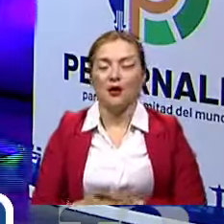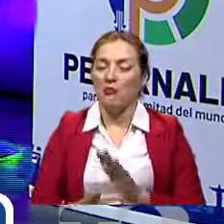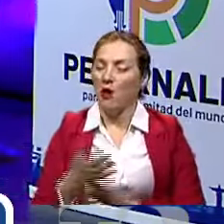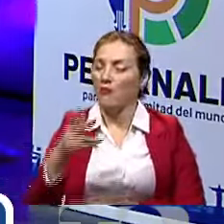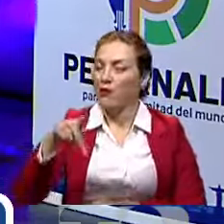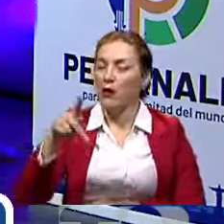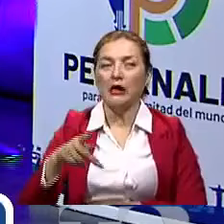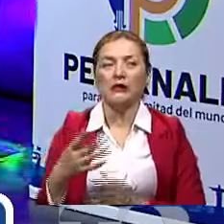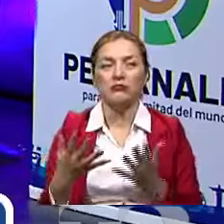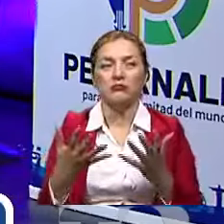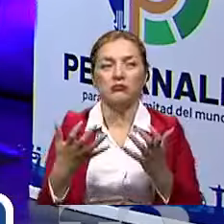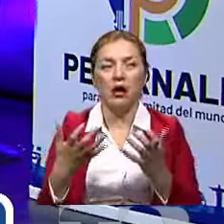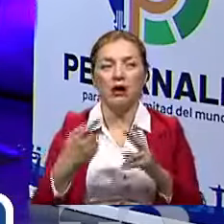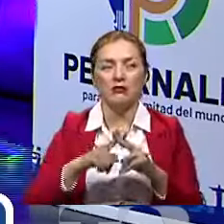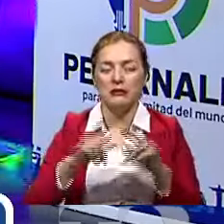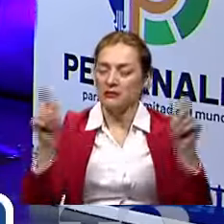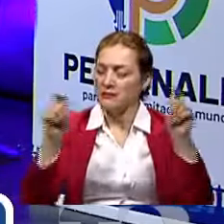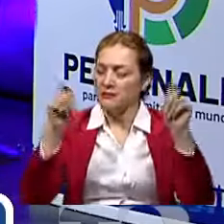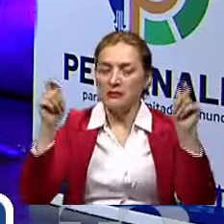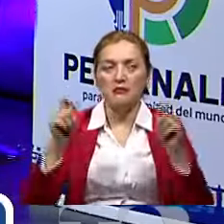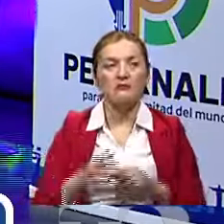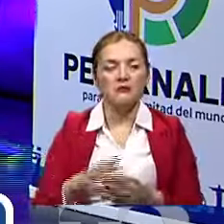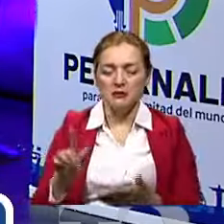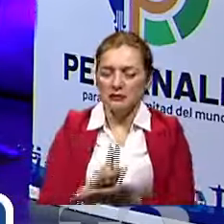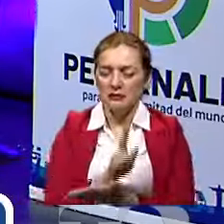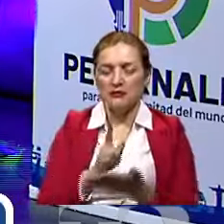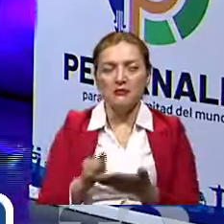Pedernales, ya queremos que comience la fiesta, aquí nos acompaña la